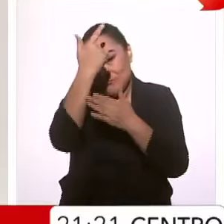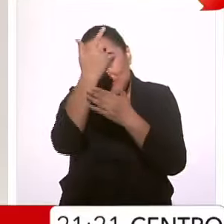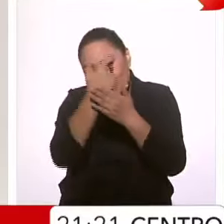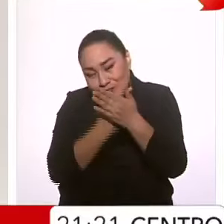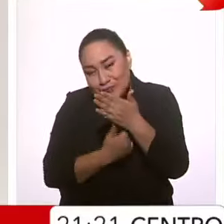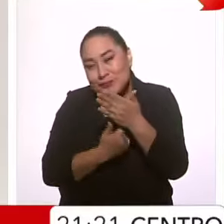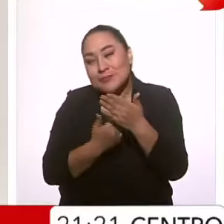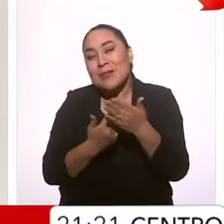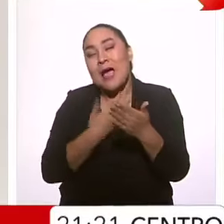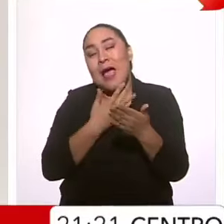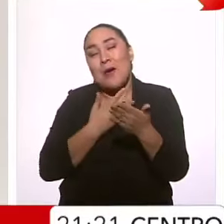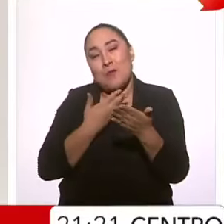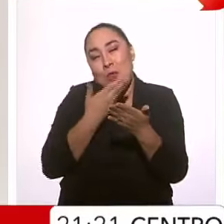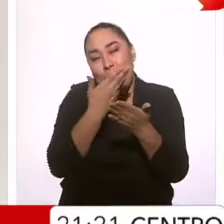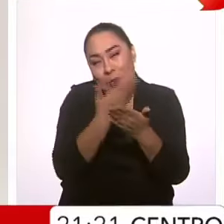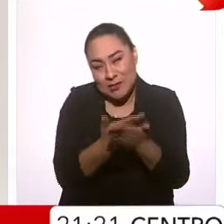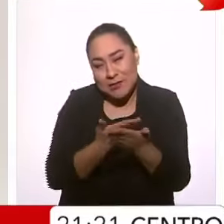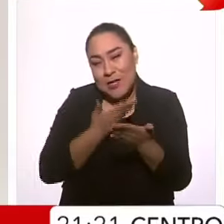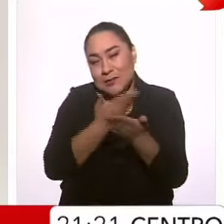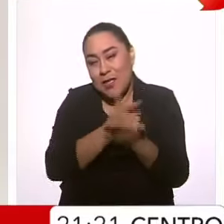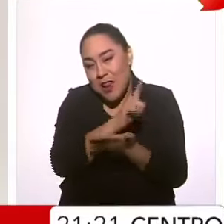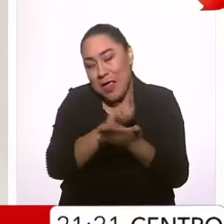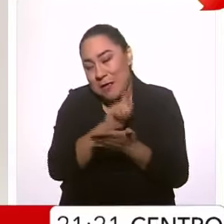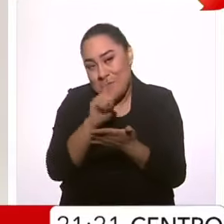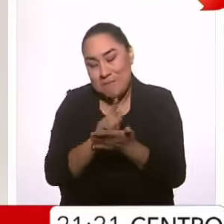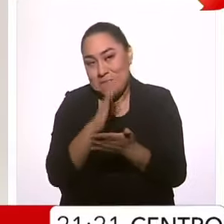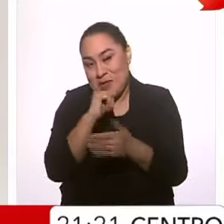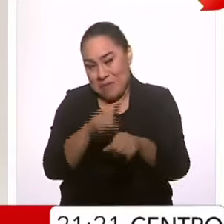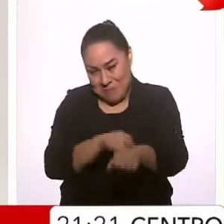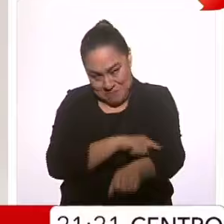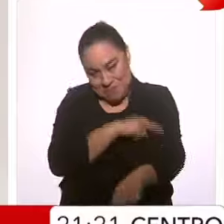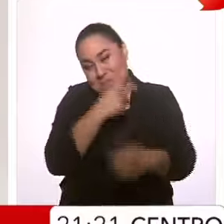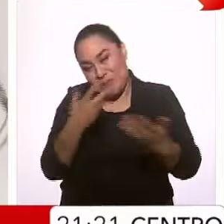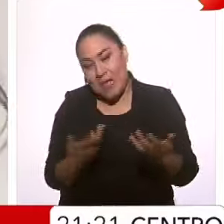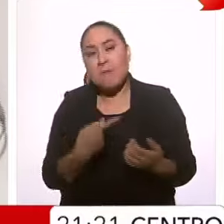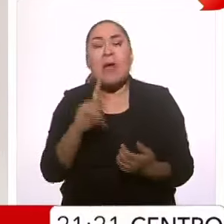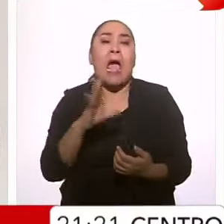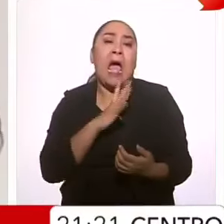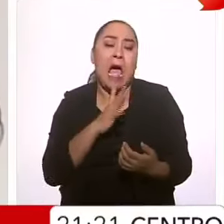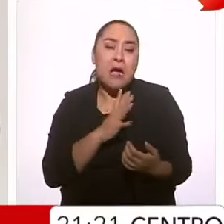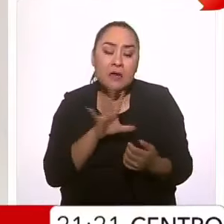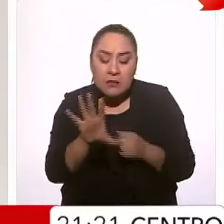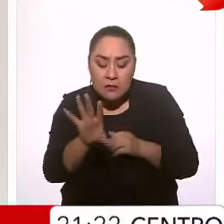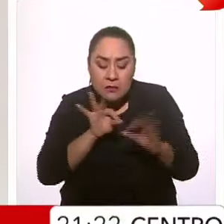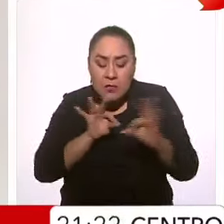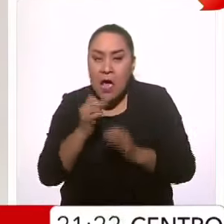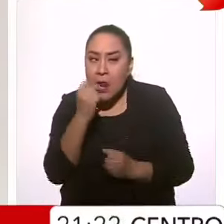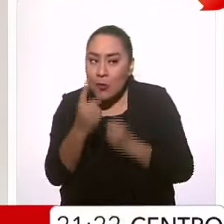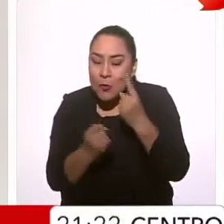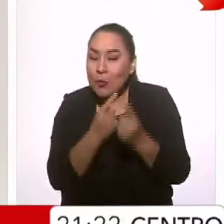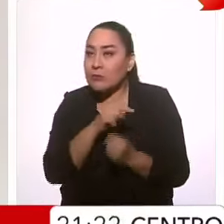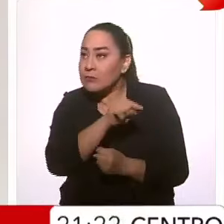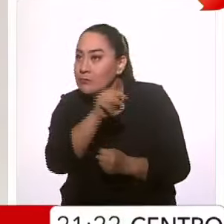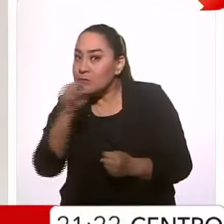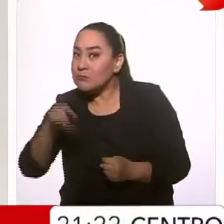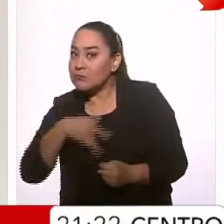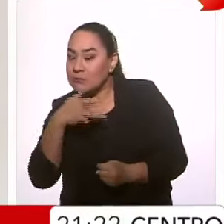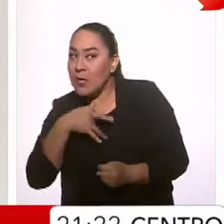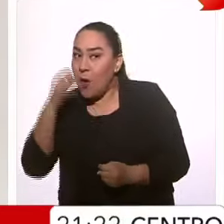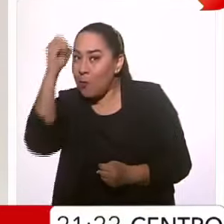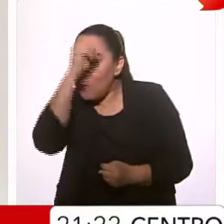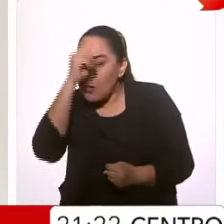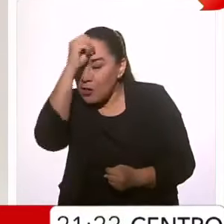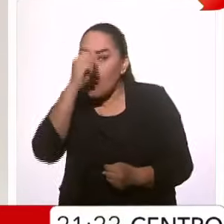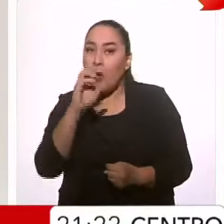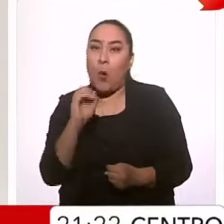propuestas que están contenidas en este paquete, pero hay unas que ya han tenido reacción, sobre las cuales hay incluso